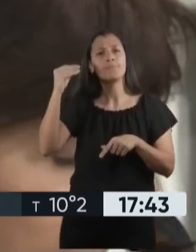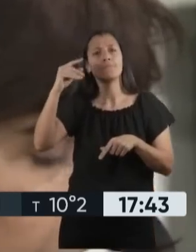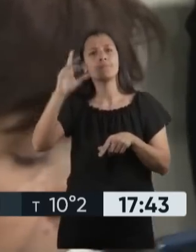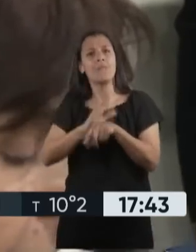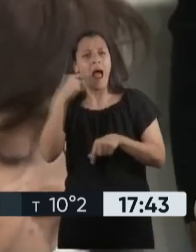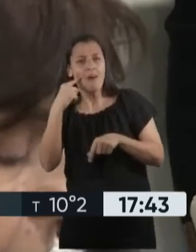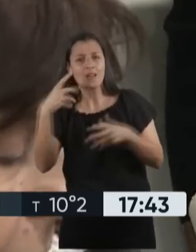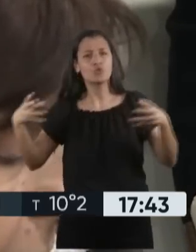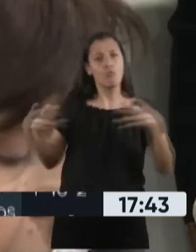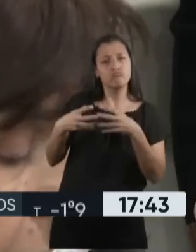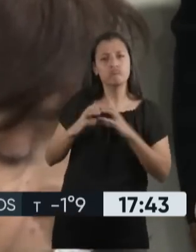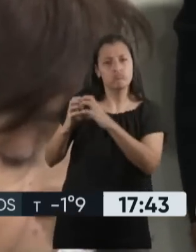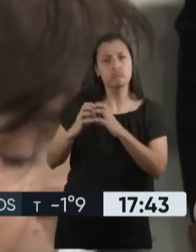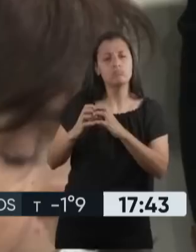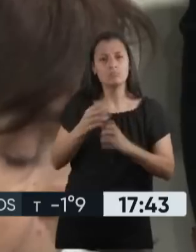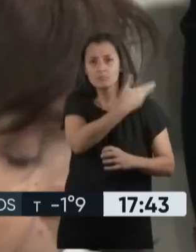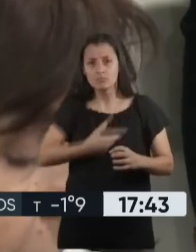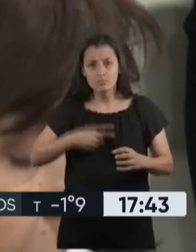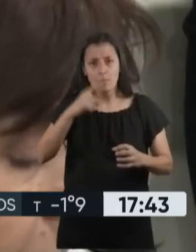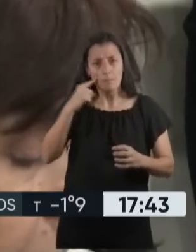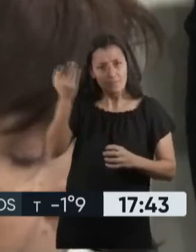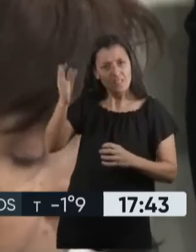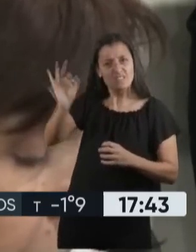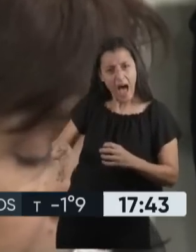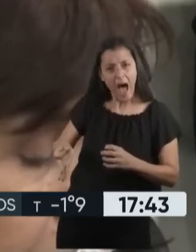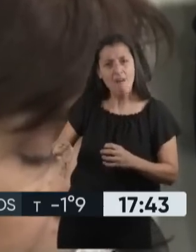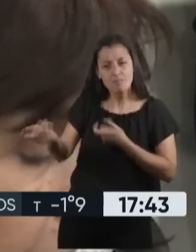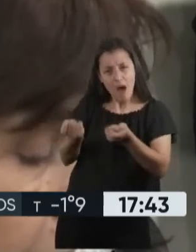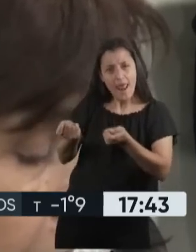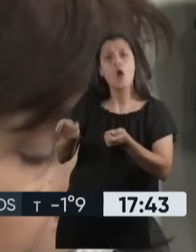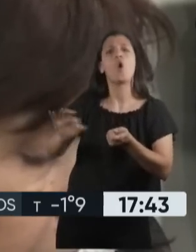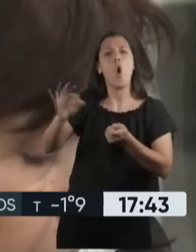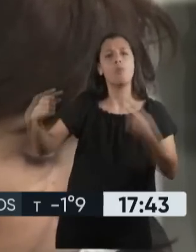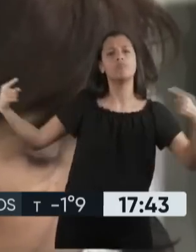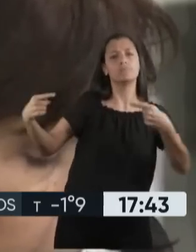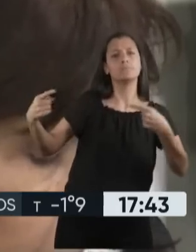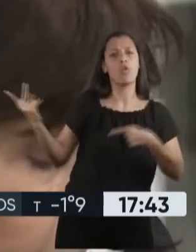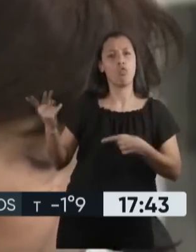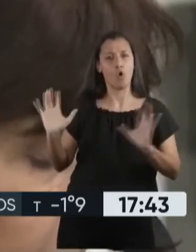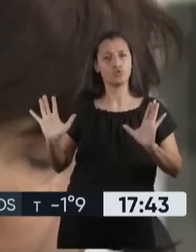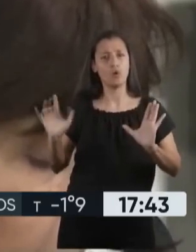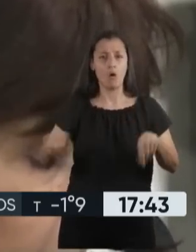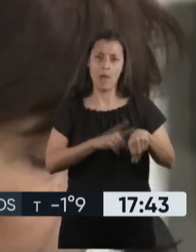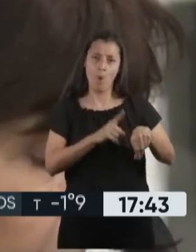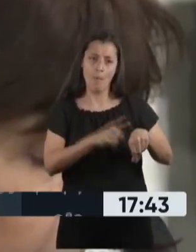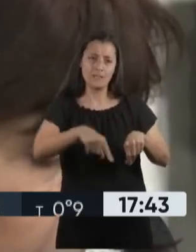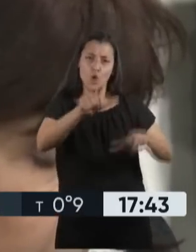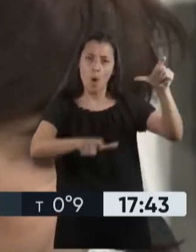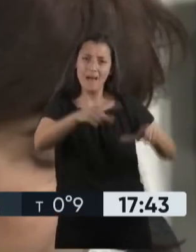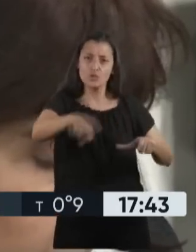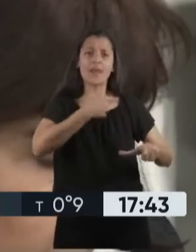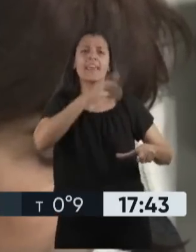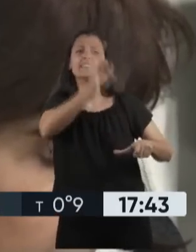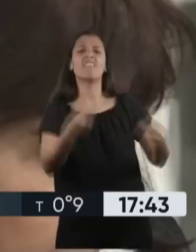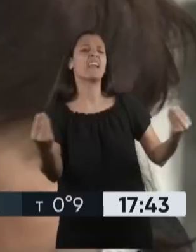si el presidente está en control o si el enfrentamiento continúa mientras, bueno, los argentinos siguen esperando saber qué va a